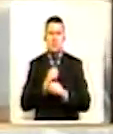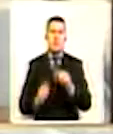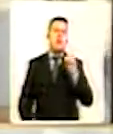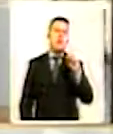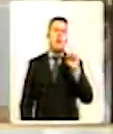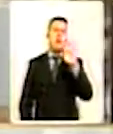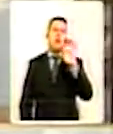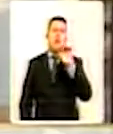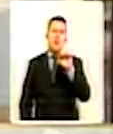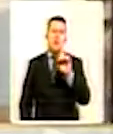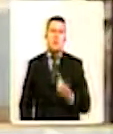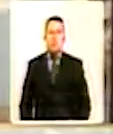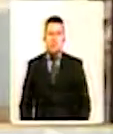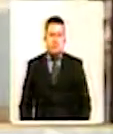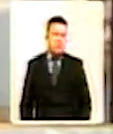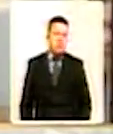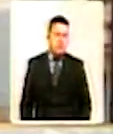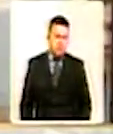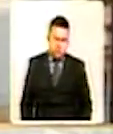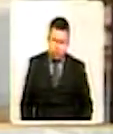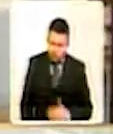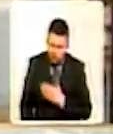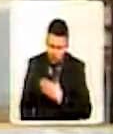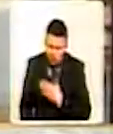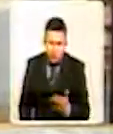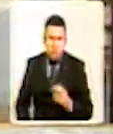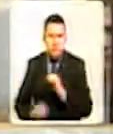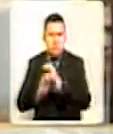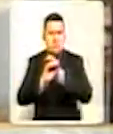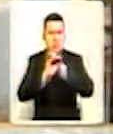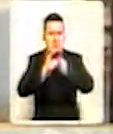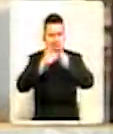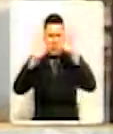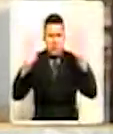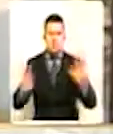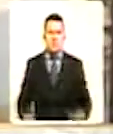en 1991. Y ahí se dio con muchísima claridad: